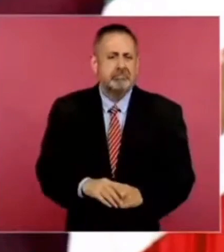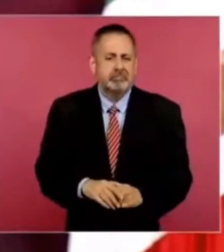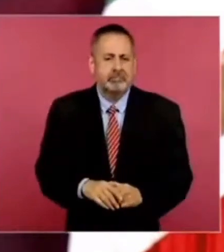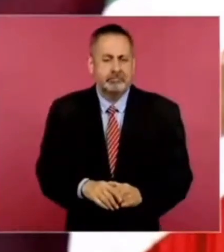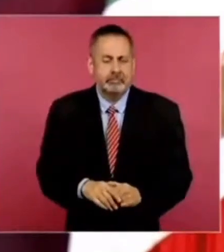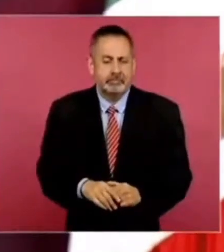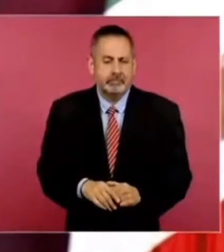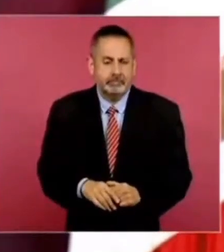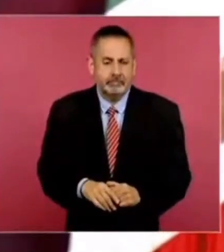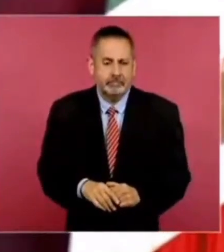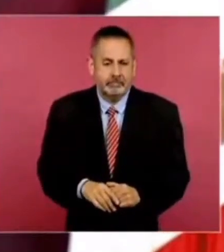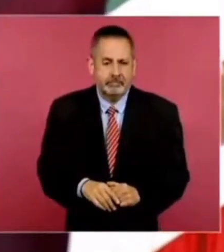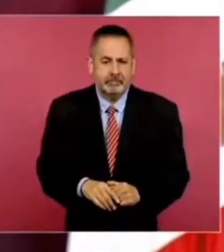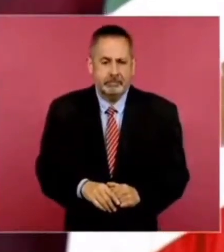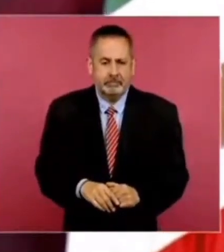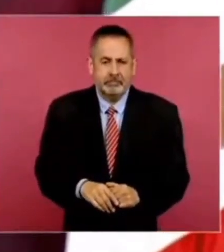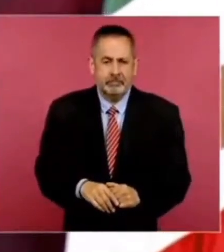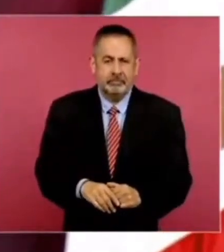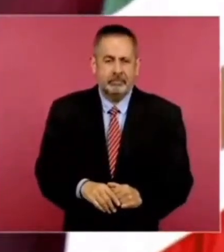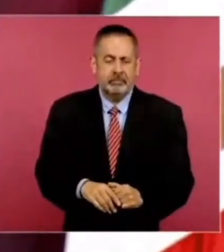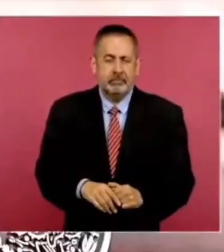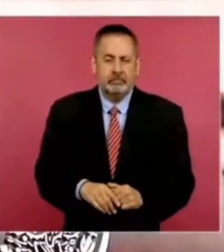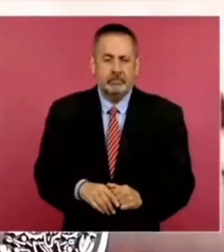y a los